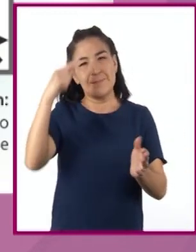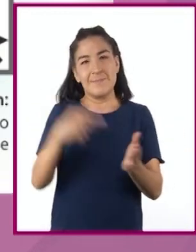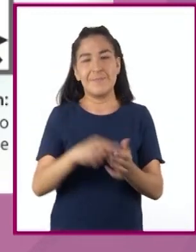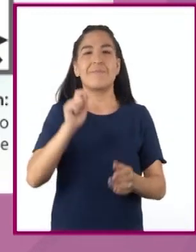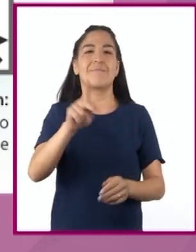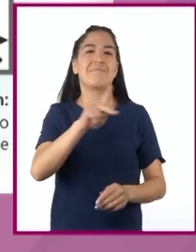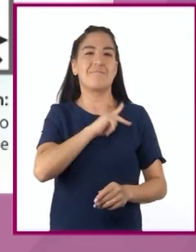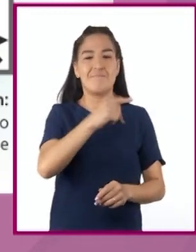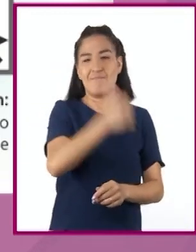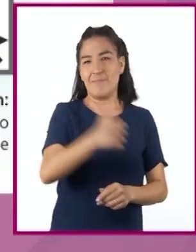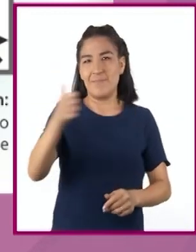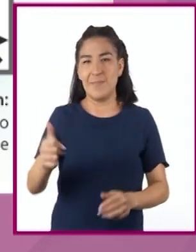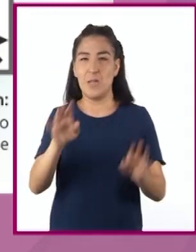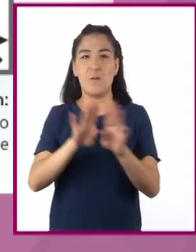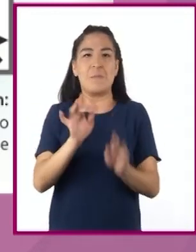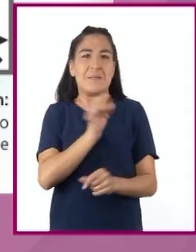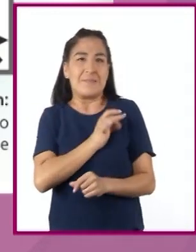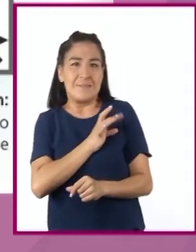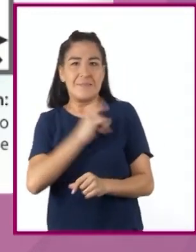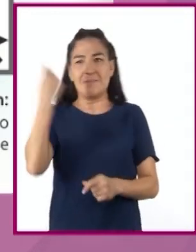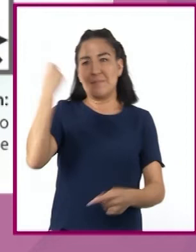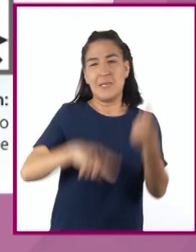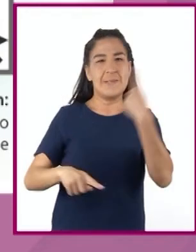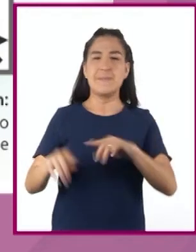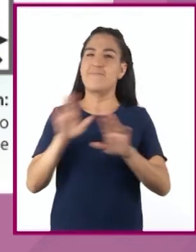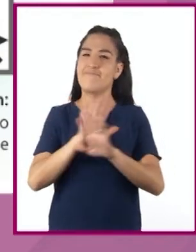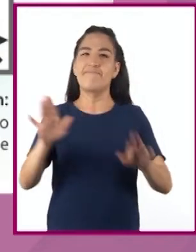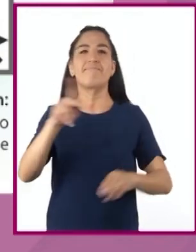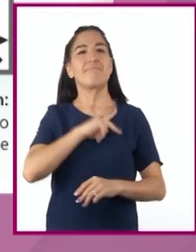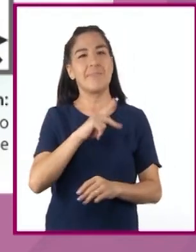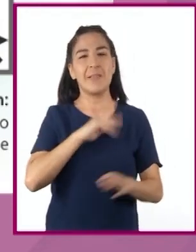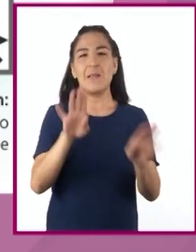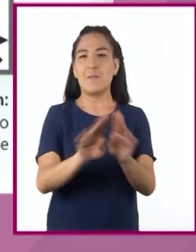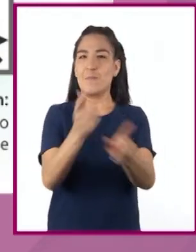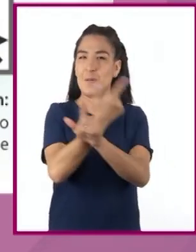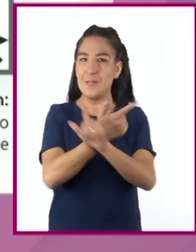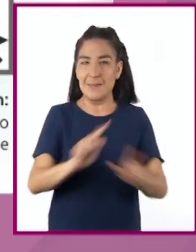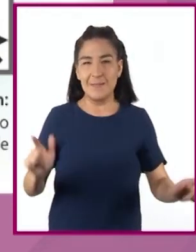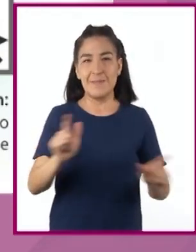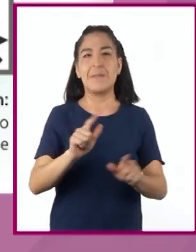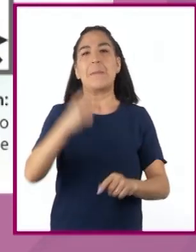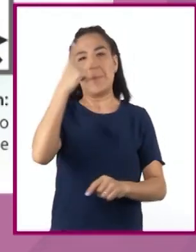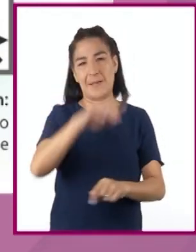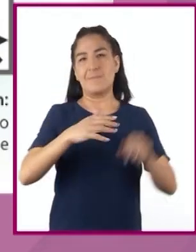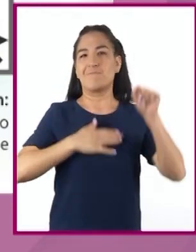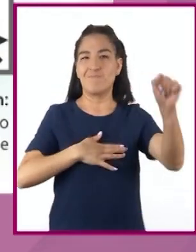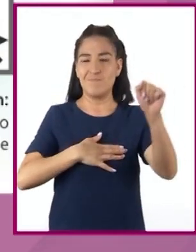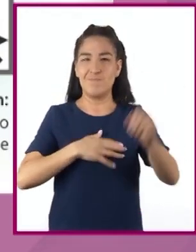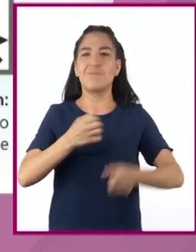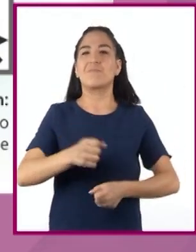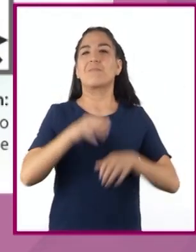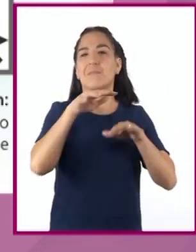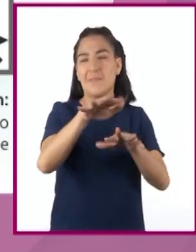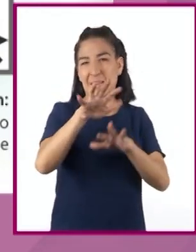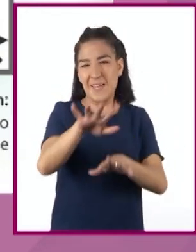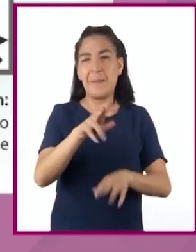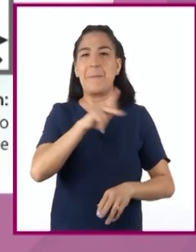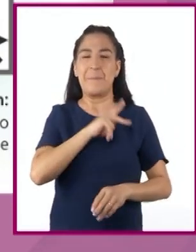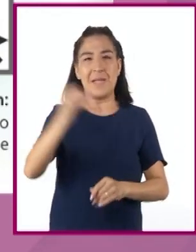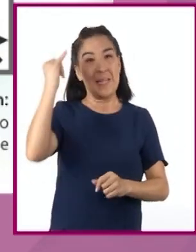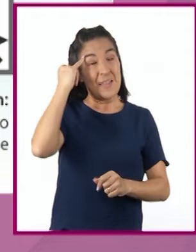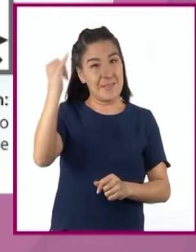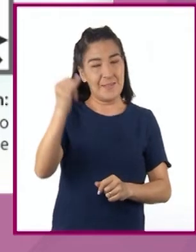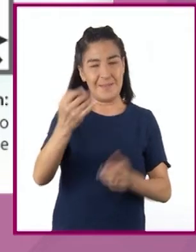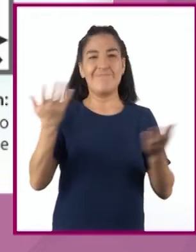desee, sin temor ni presiones, lo que nos lleva a la libertad para manifestar las ideas,